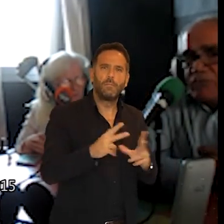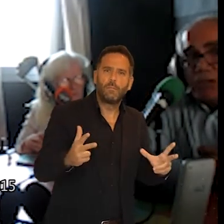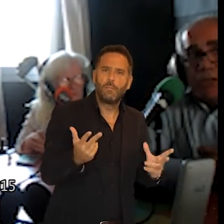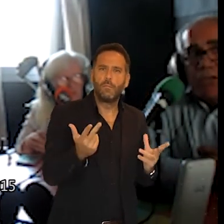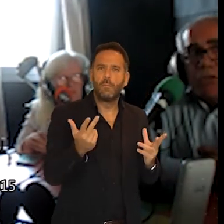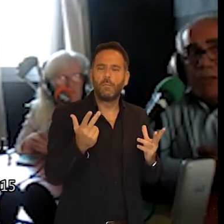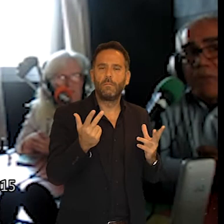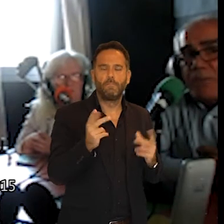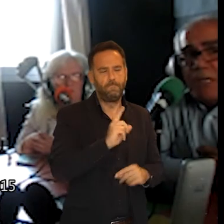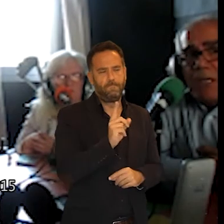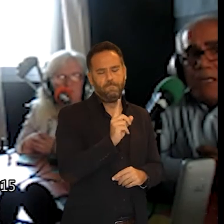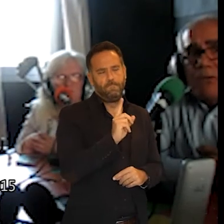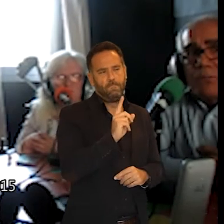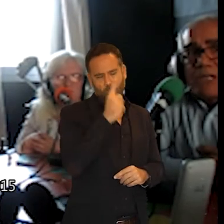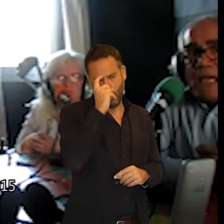creo, ¿no? Porque